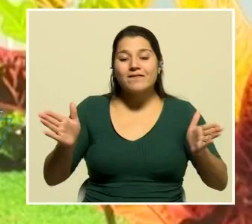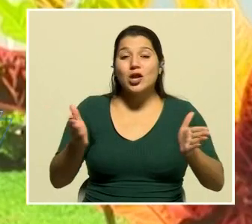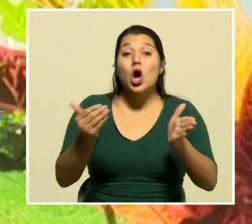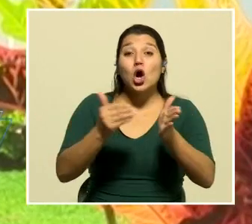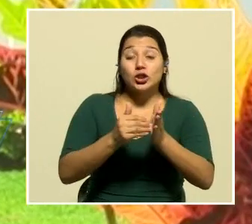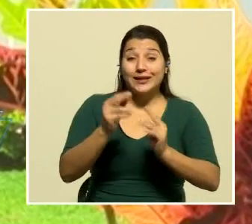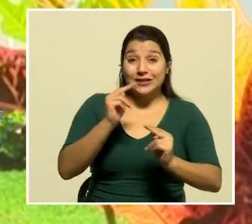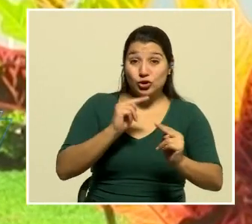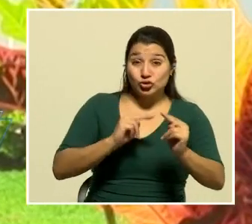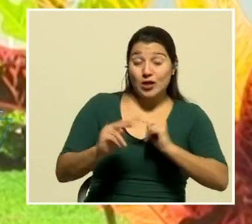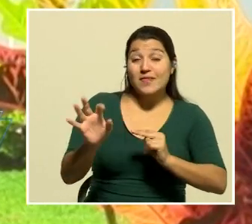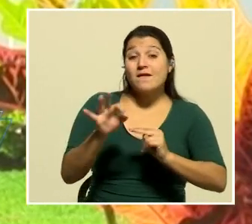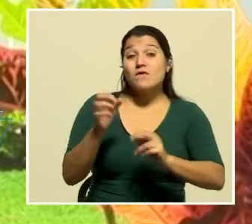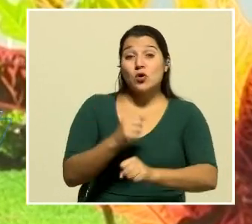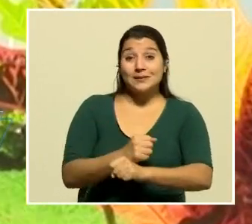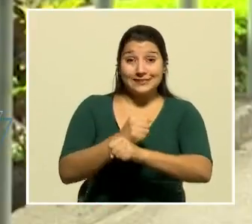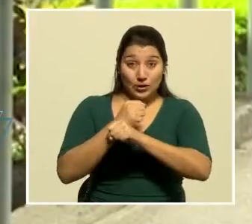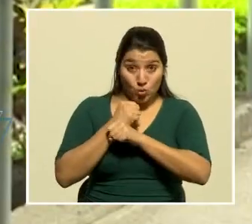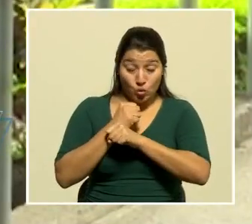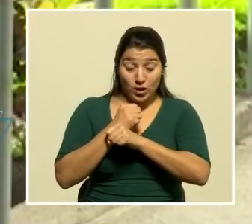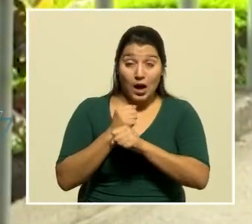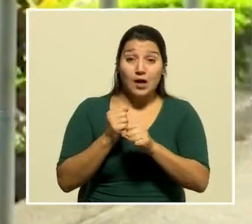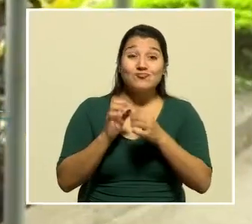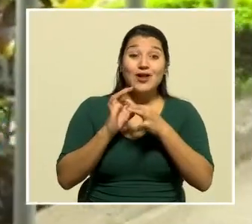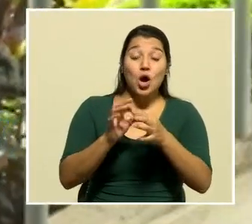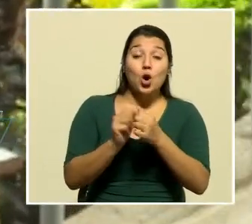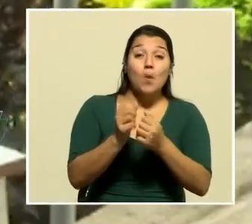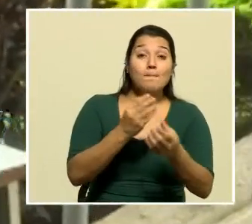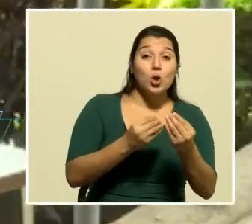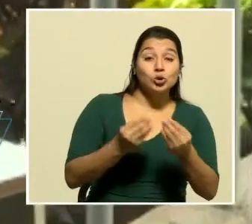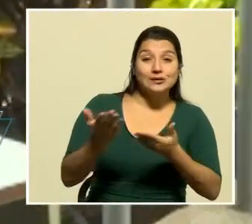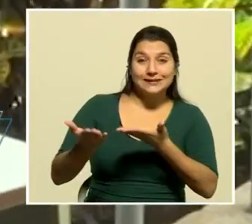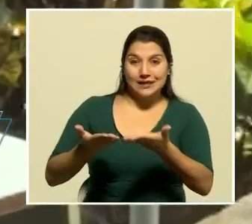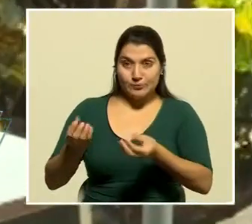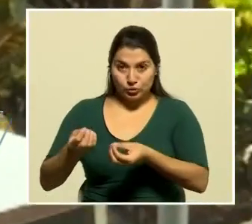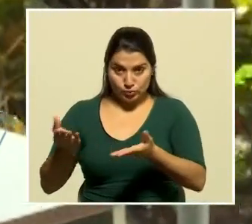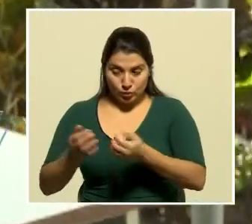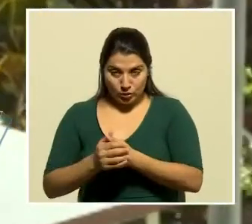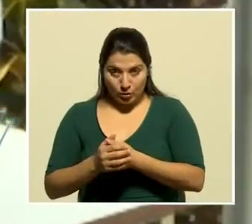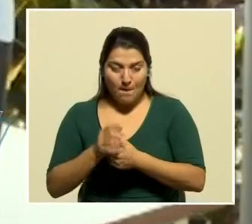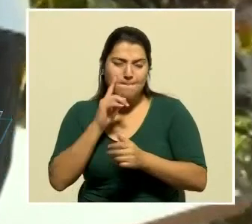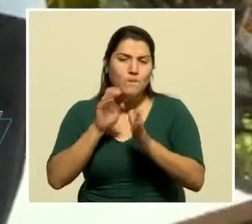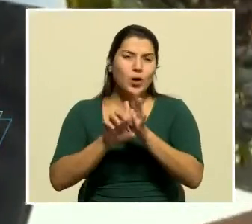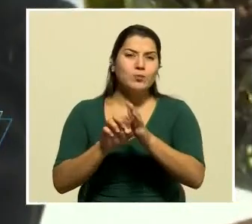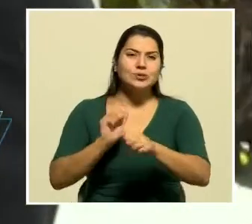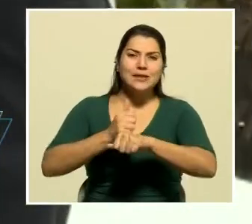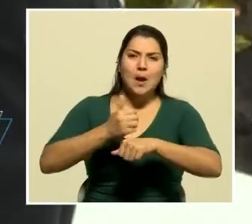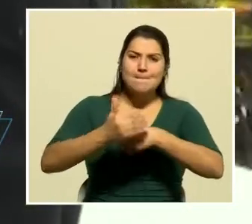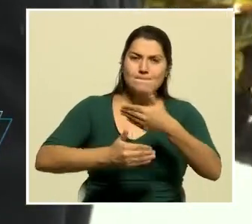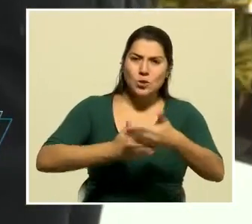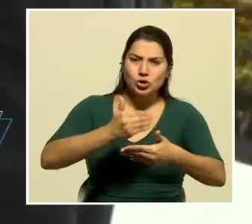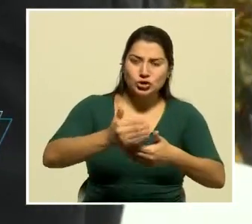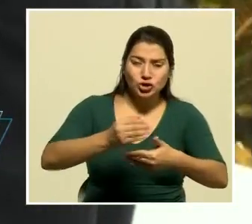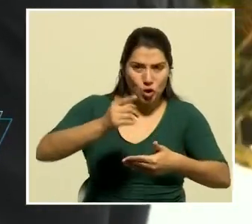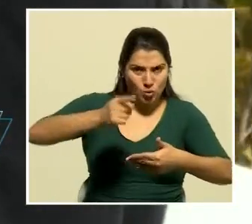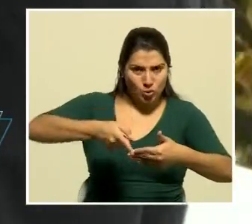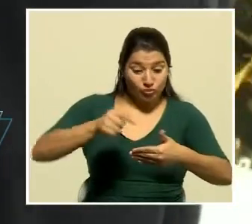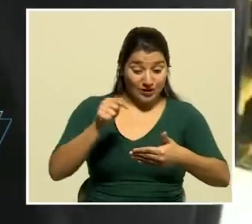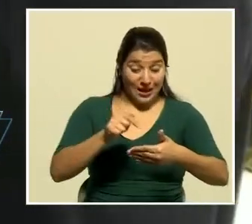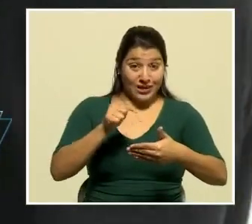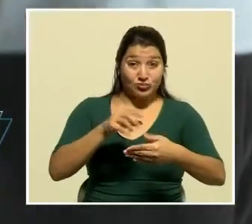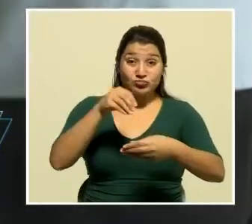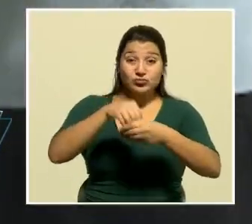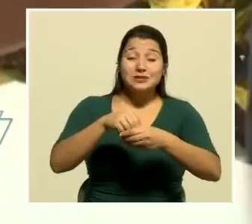y de servicios públicos de la economía, entre ellos un protocolo obligatorio para todas las empresas que consiste en prácticas